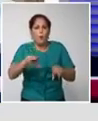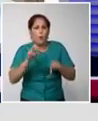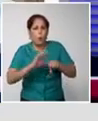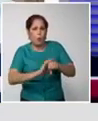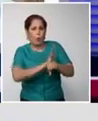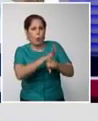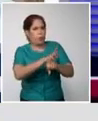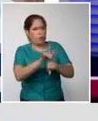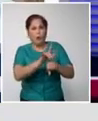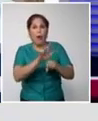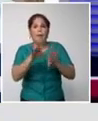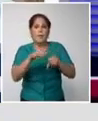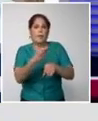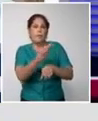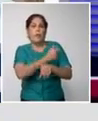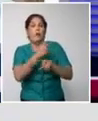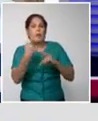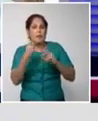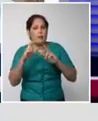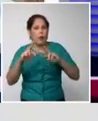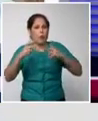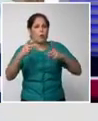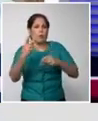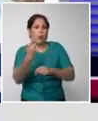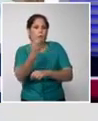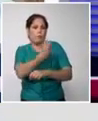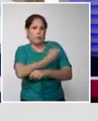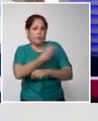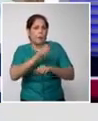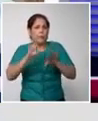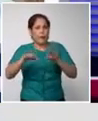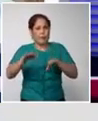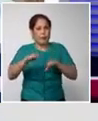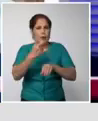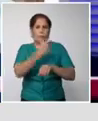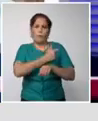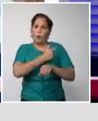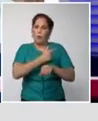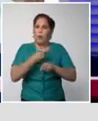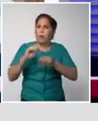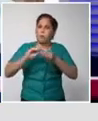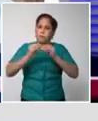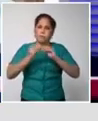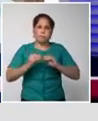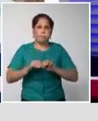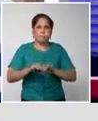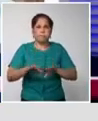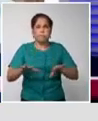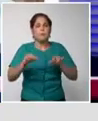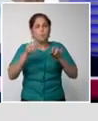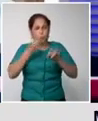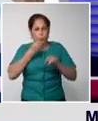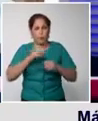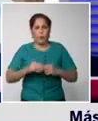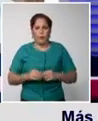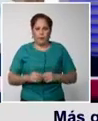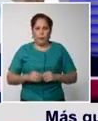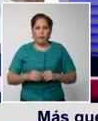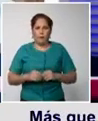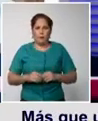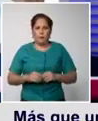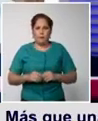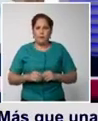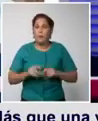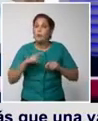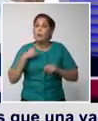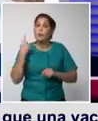Hay vacunas que necesitan de dosis de refuerzo. En el caso de las vacunas recombinantes, este es uno de los ejemplos, pero